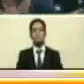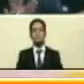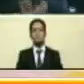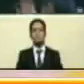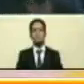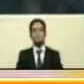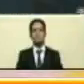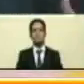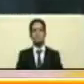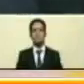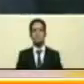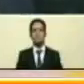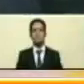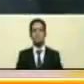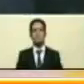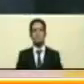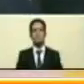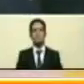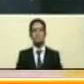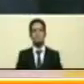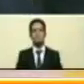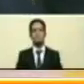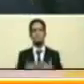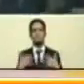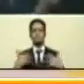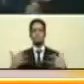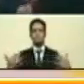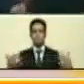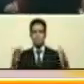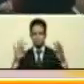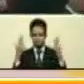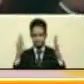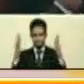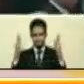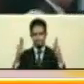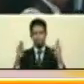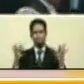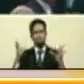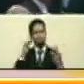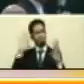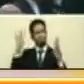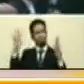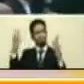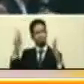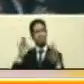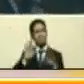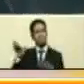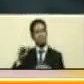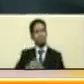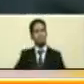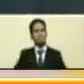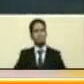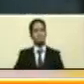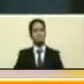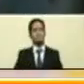y de lo que hagan los soldados de Venezuela. Si quieren seguir siendo cómplices de una narcotiranía corrupta,